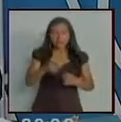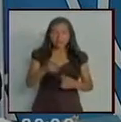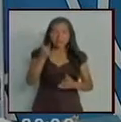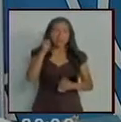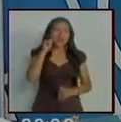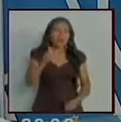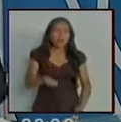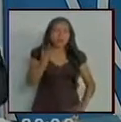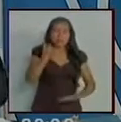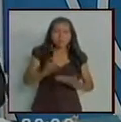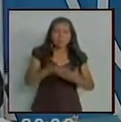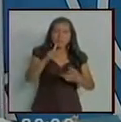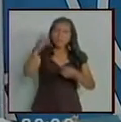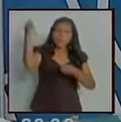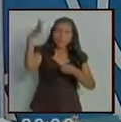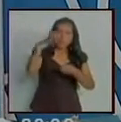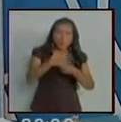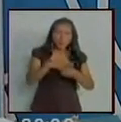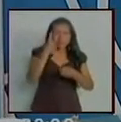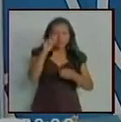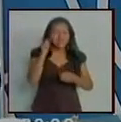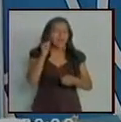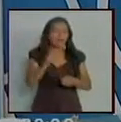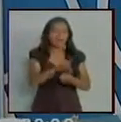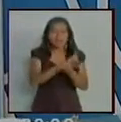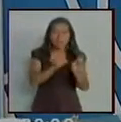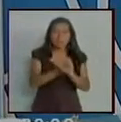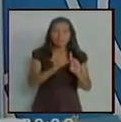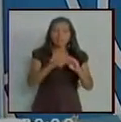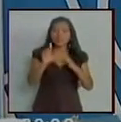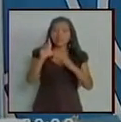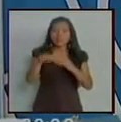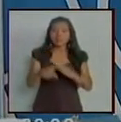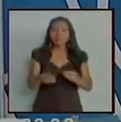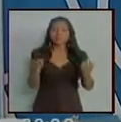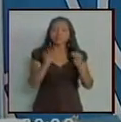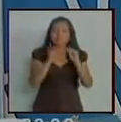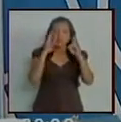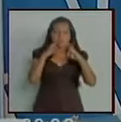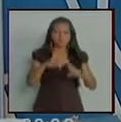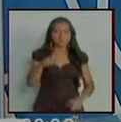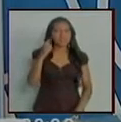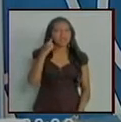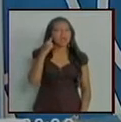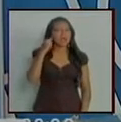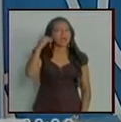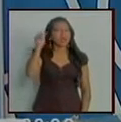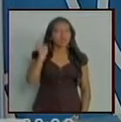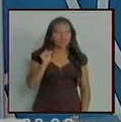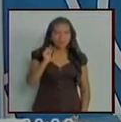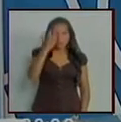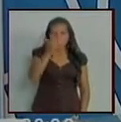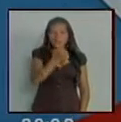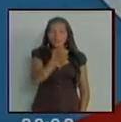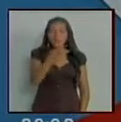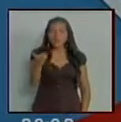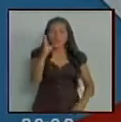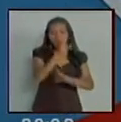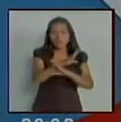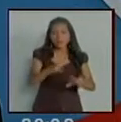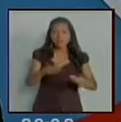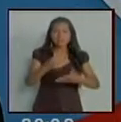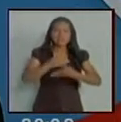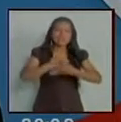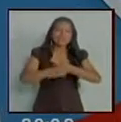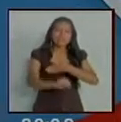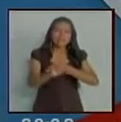solcito, tiene que darle luz para sí, que pierda el amarillito, hay que hacerle un examen auditivo. Exactamente. Hay niñitos que nacen con hipoxia, entonces